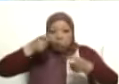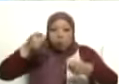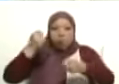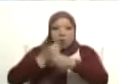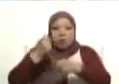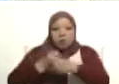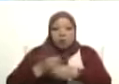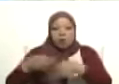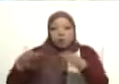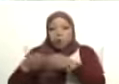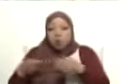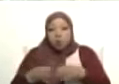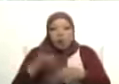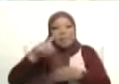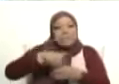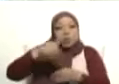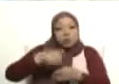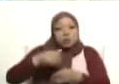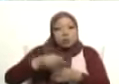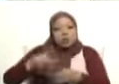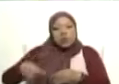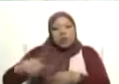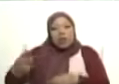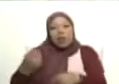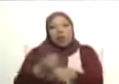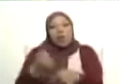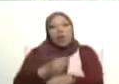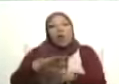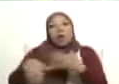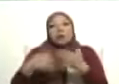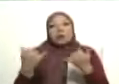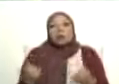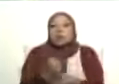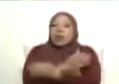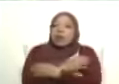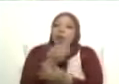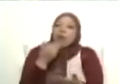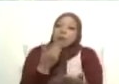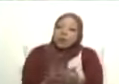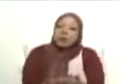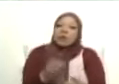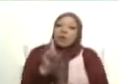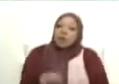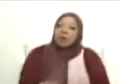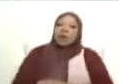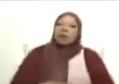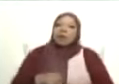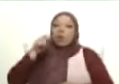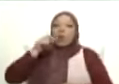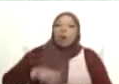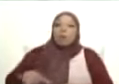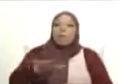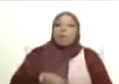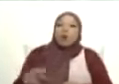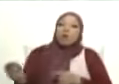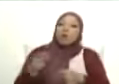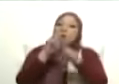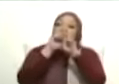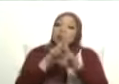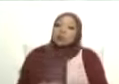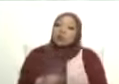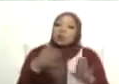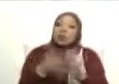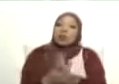de seguridad ciudadana, de gestión de riesgo, a todos ellos un abrazo. Y bueno, ya el pueblo habló. Lo